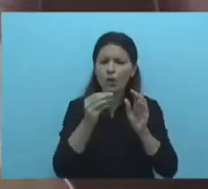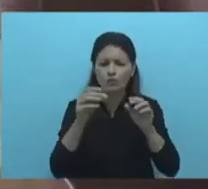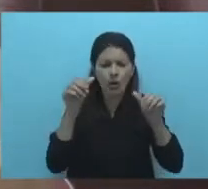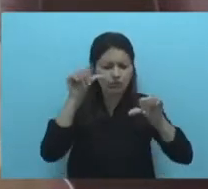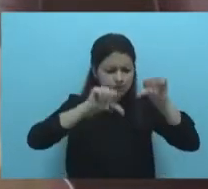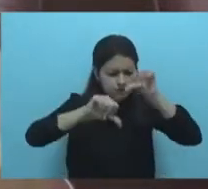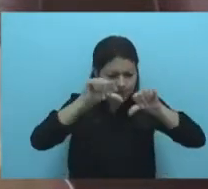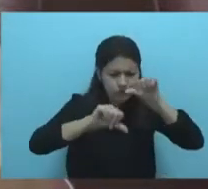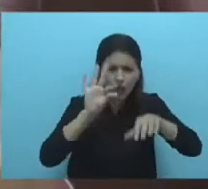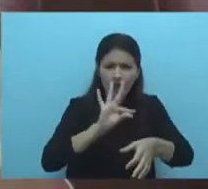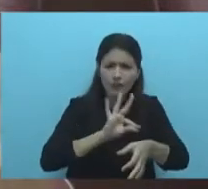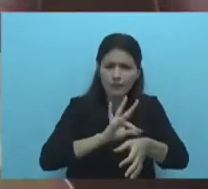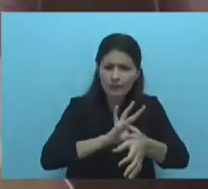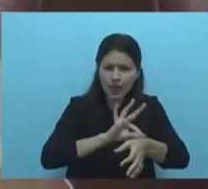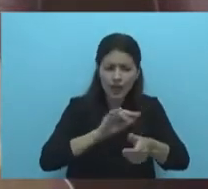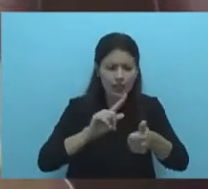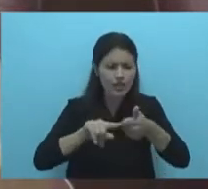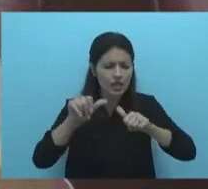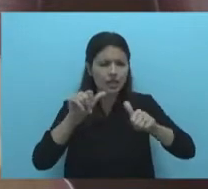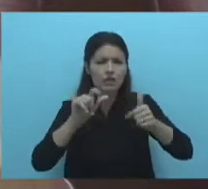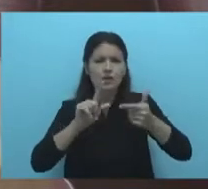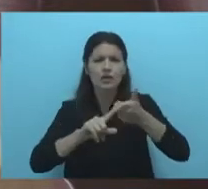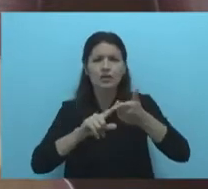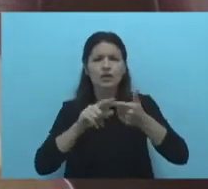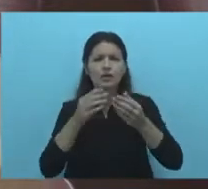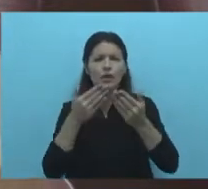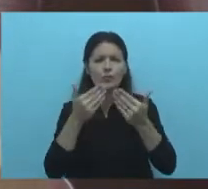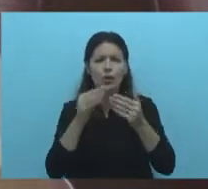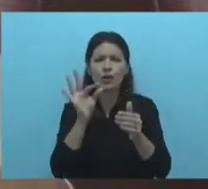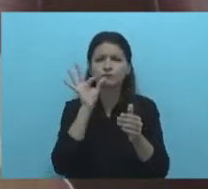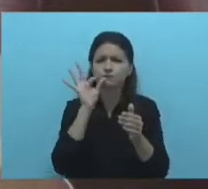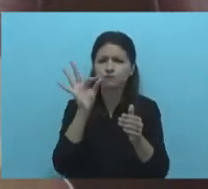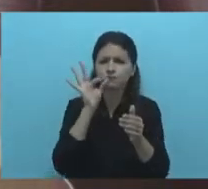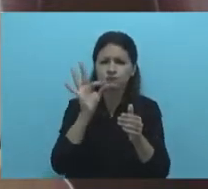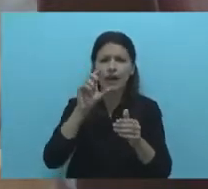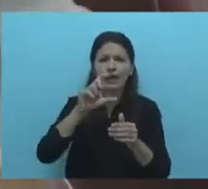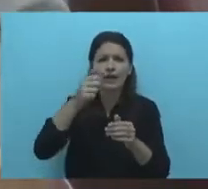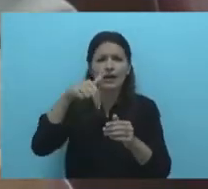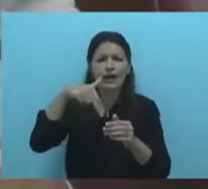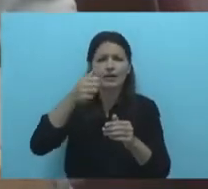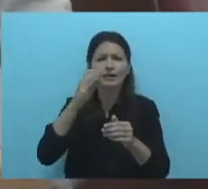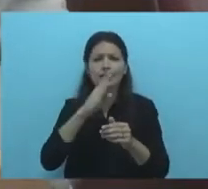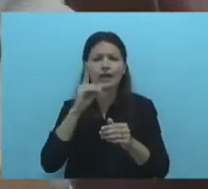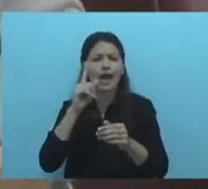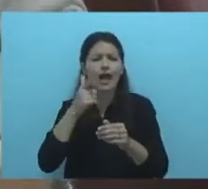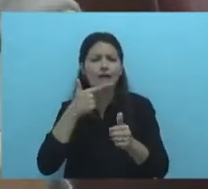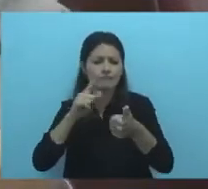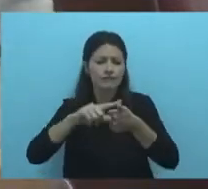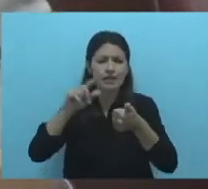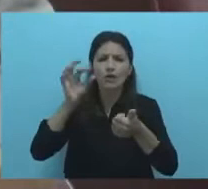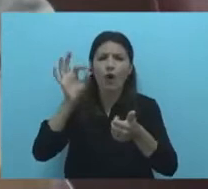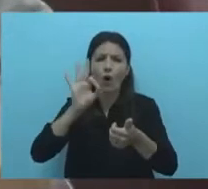uso medicinal, terapéutico y paliativo del dolor de la planta de cannabis y sus derivados. Esta